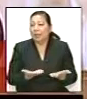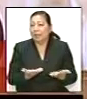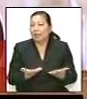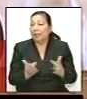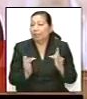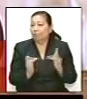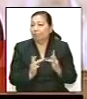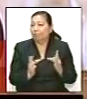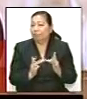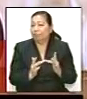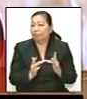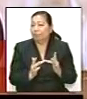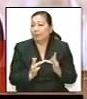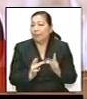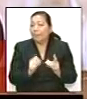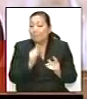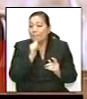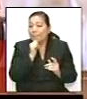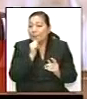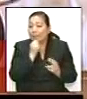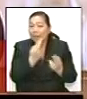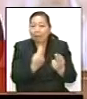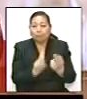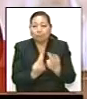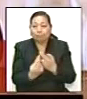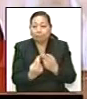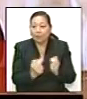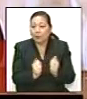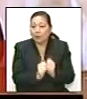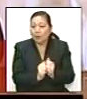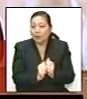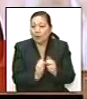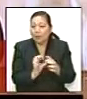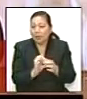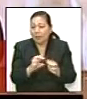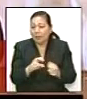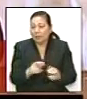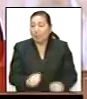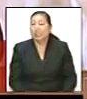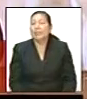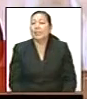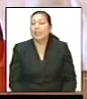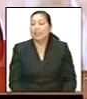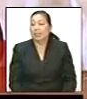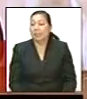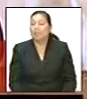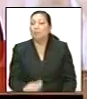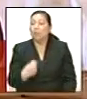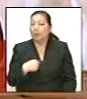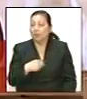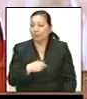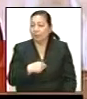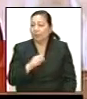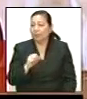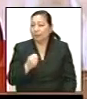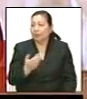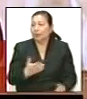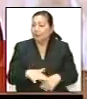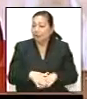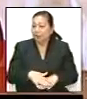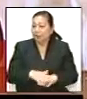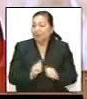ente, digamos, del sector privado que se relaciona con la Alianza del Pacífico. Quisiéramos nosotros, y